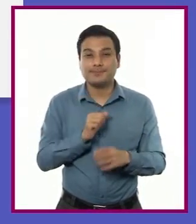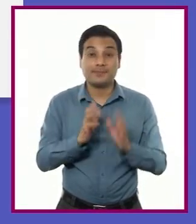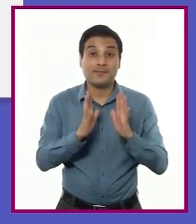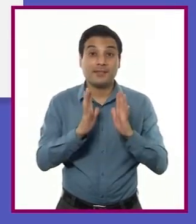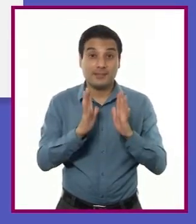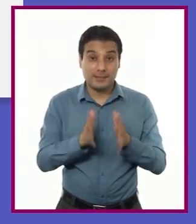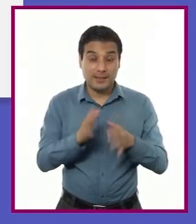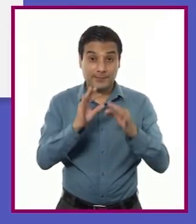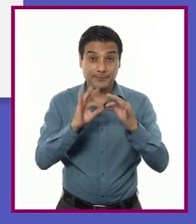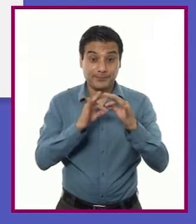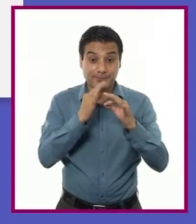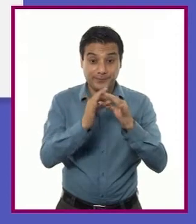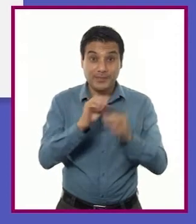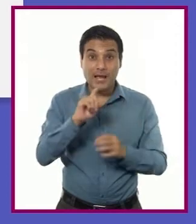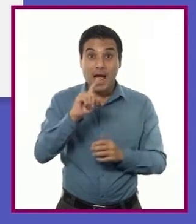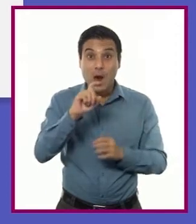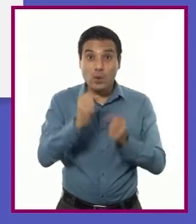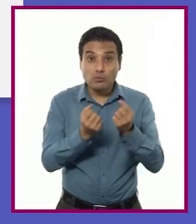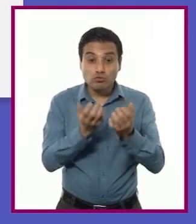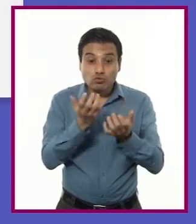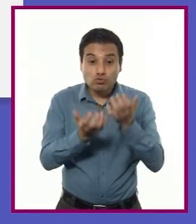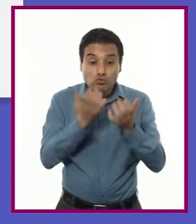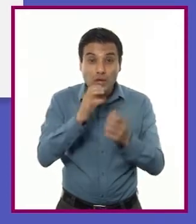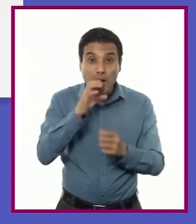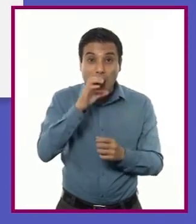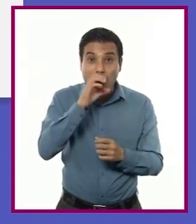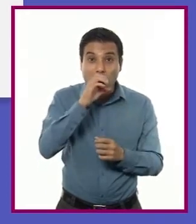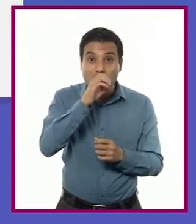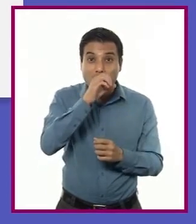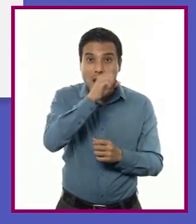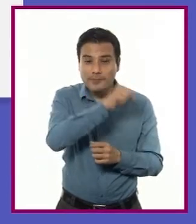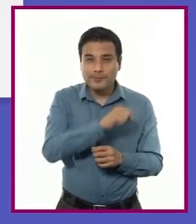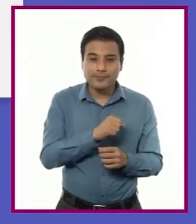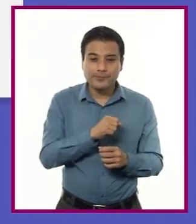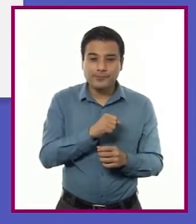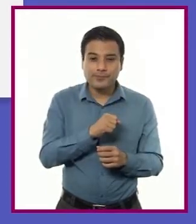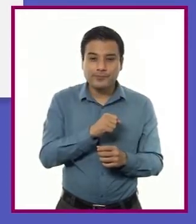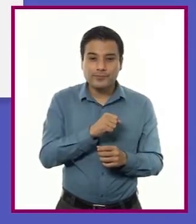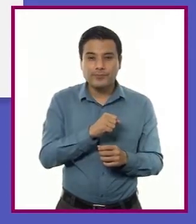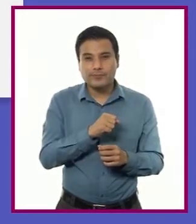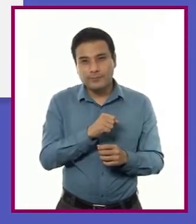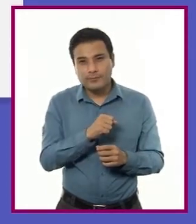Enseguida, y cuando el agua esté suficientemente caliente, unos